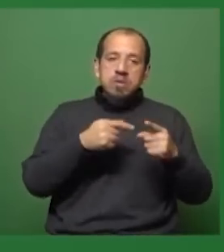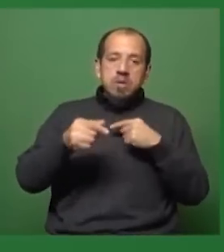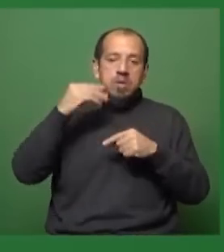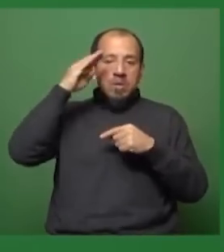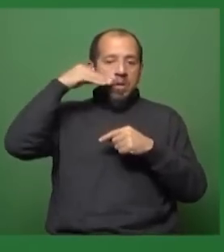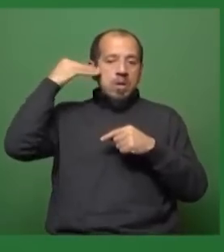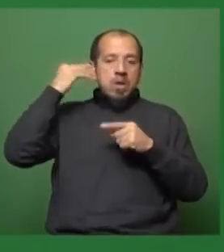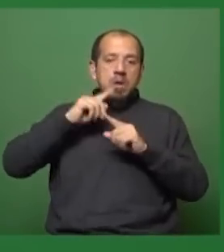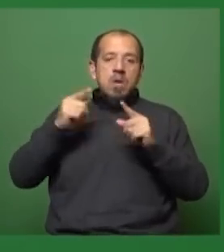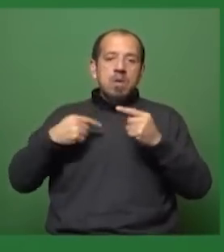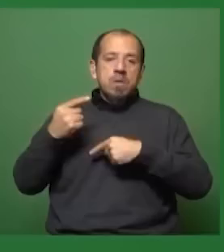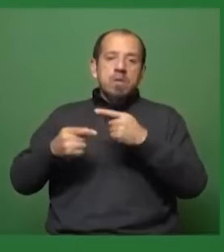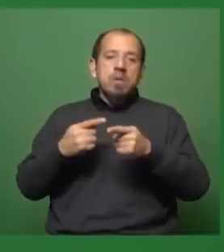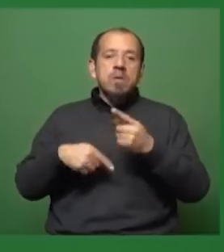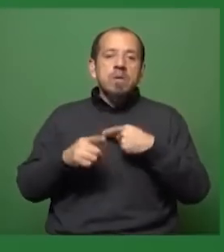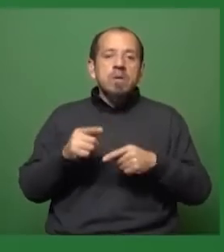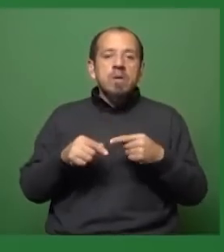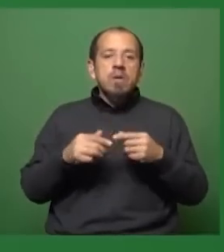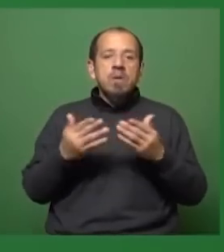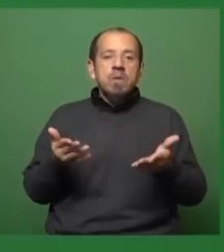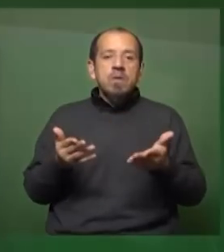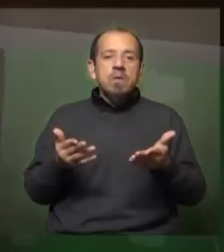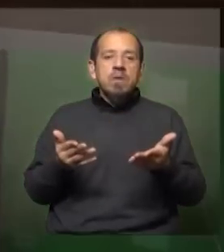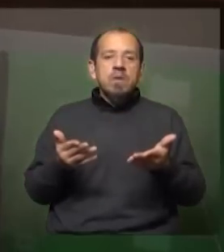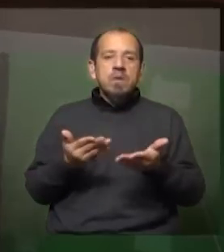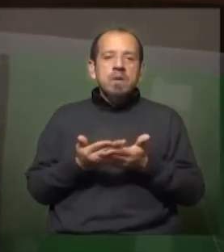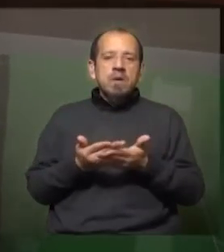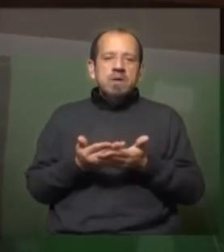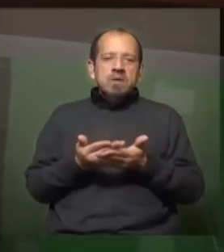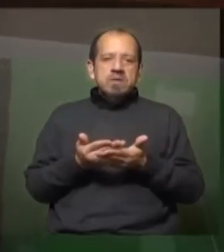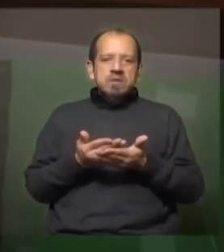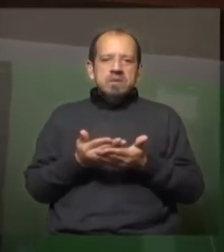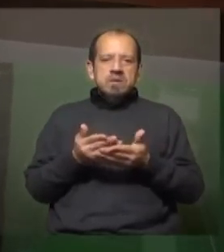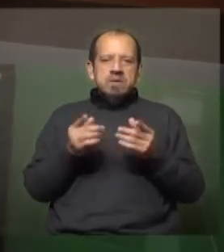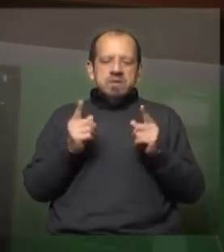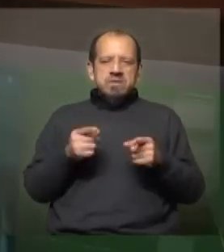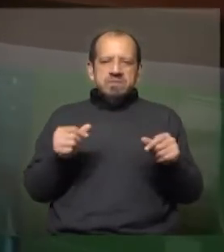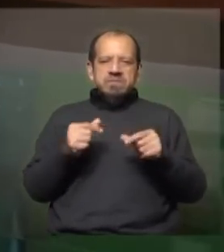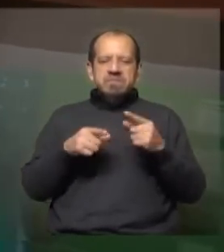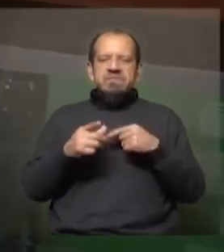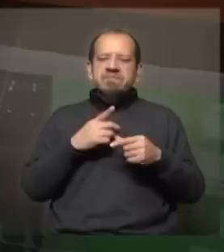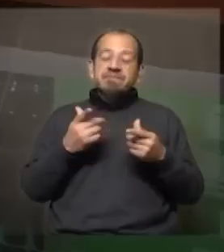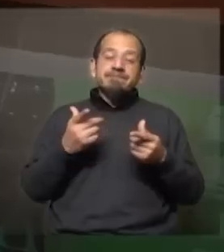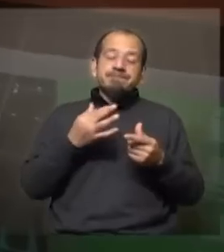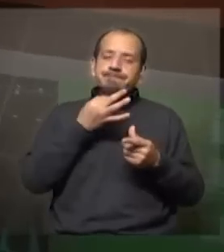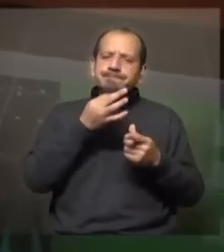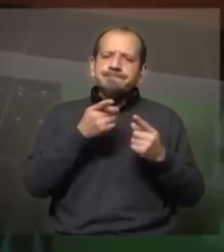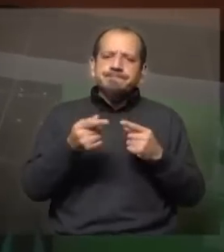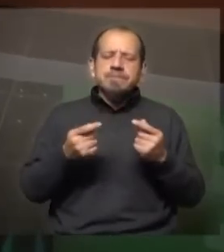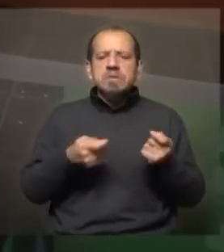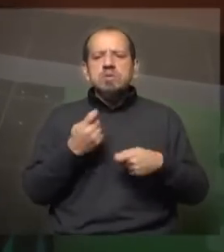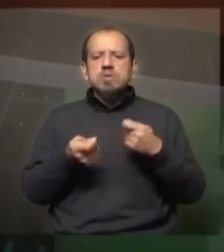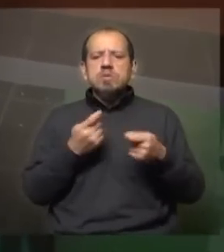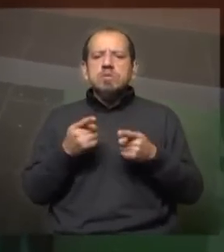bolsonaria iba a seguir no siguió y quedamos colgado el pincel y además iniciamos también no con bombos y platillos una negociación